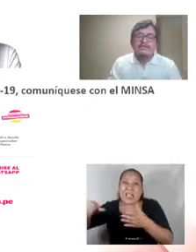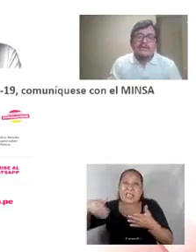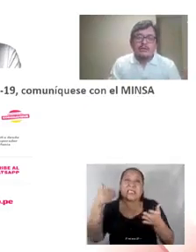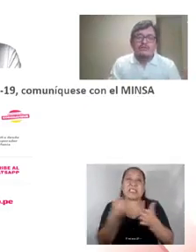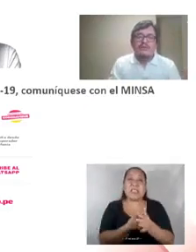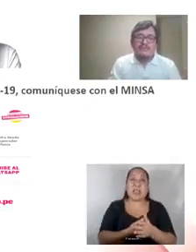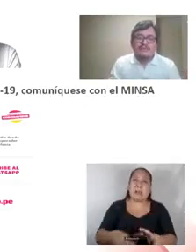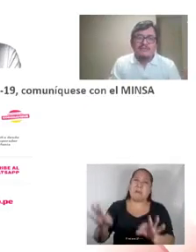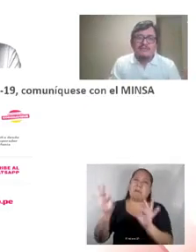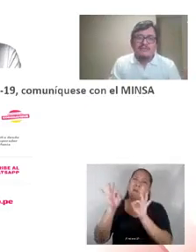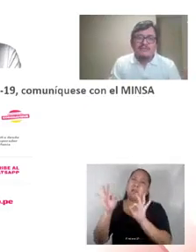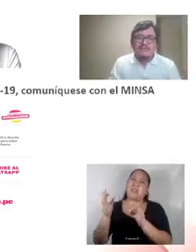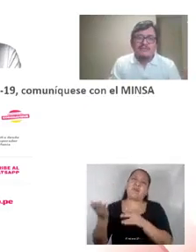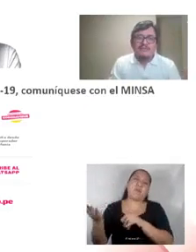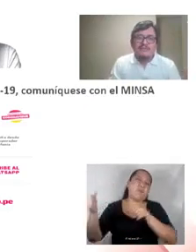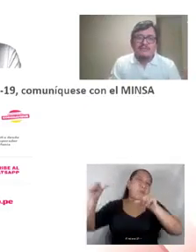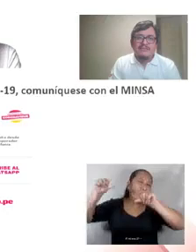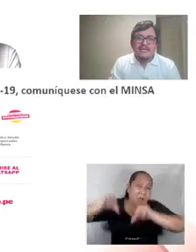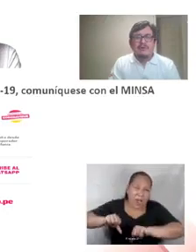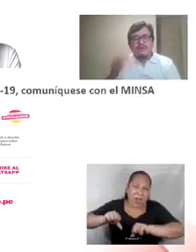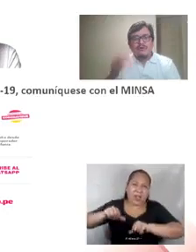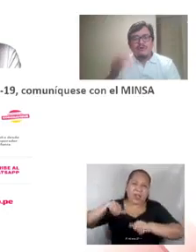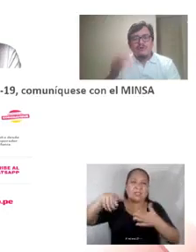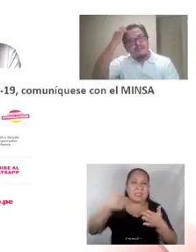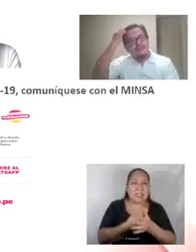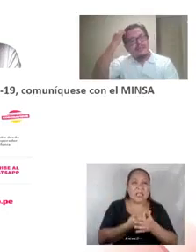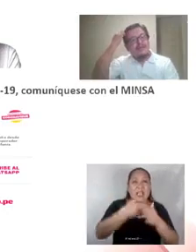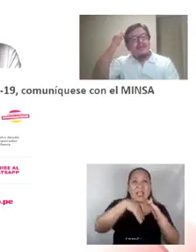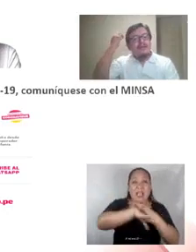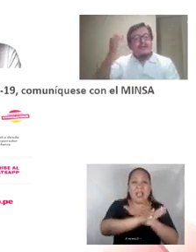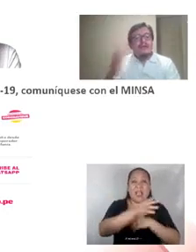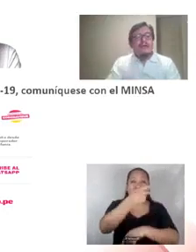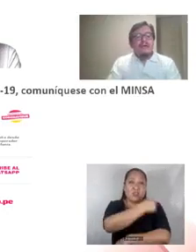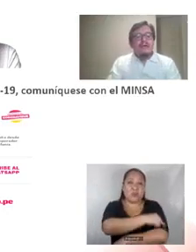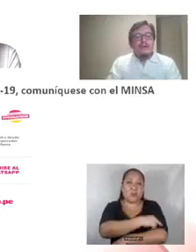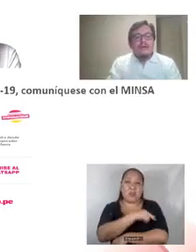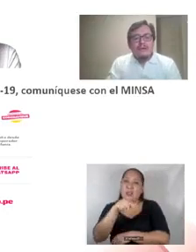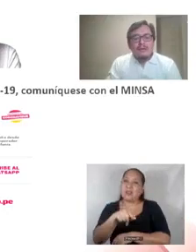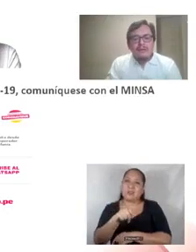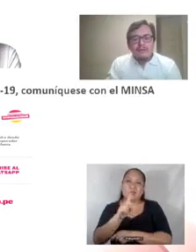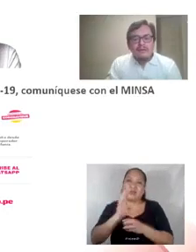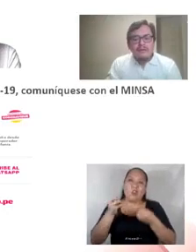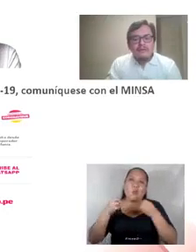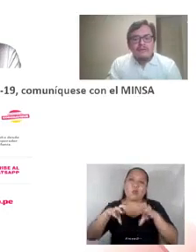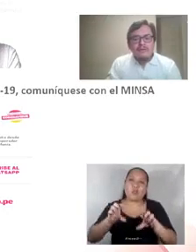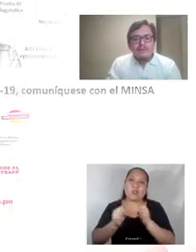salvarlos se reduce bastante. Bueno, creo que esa es la última.